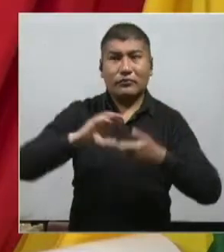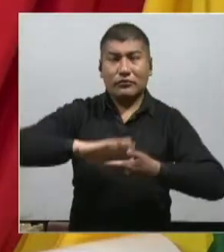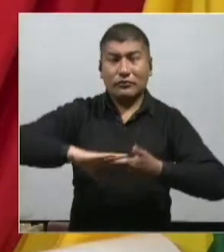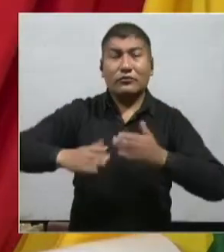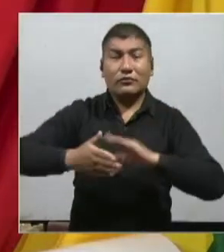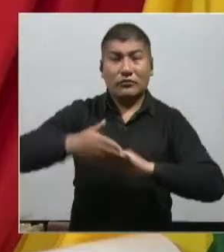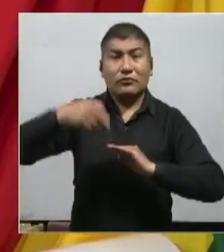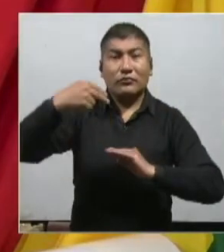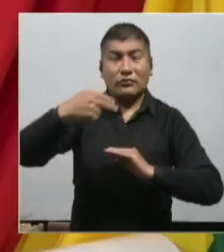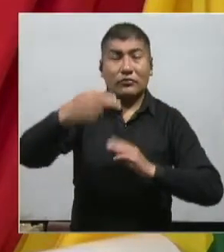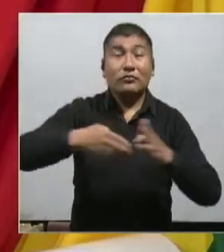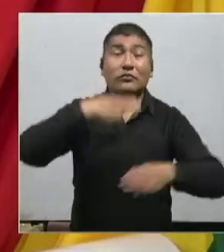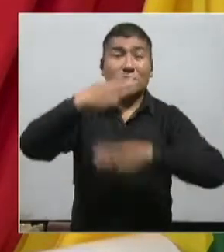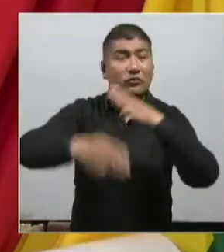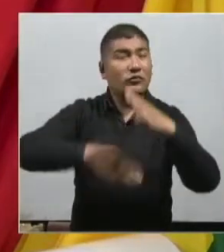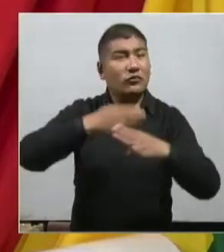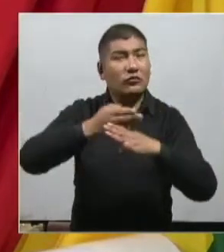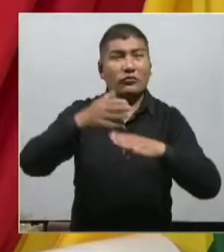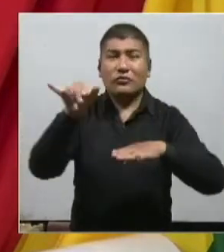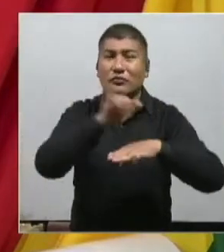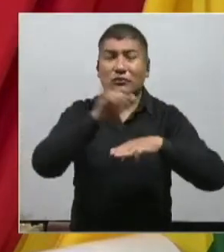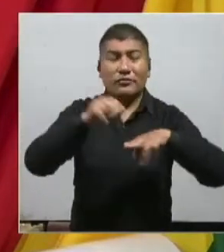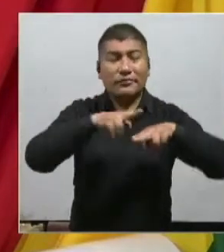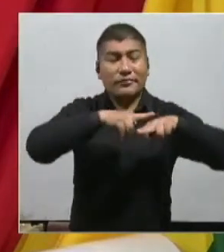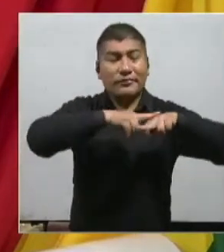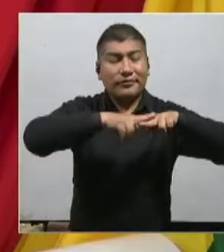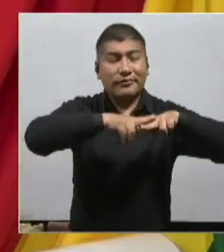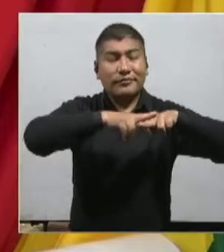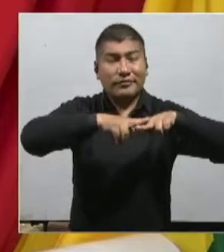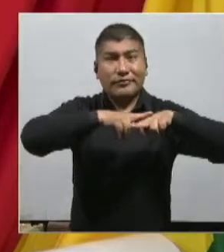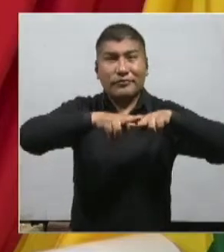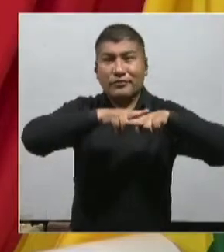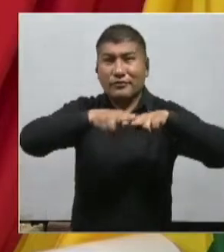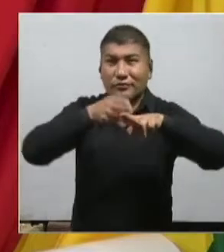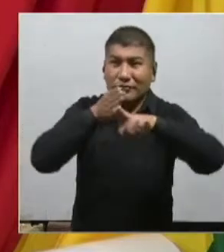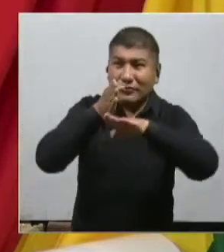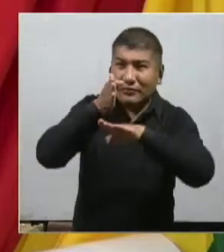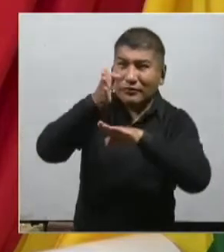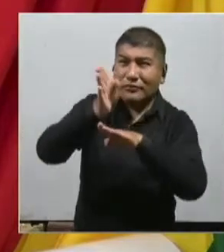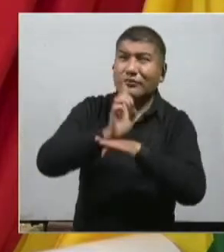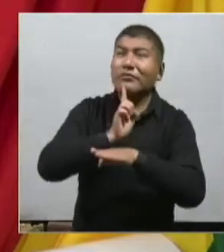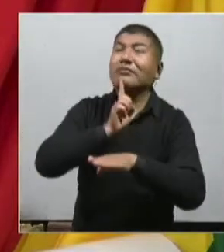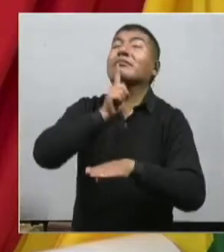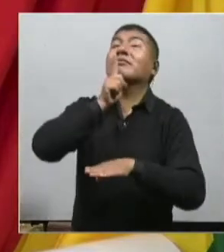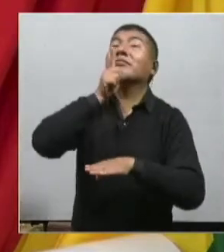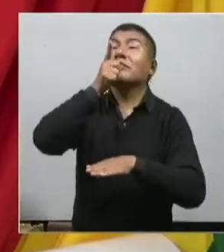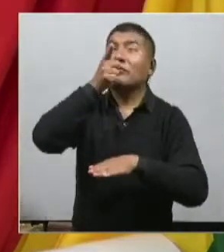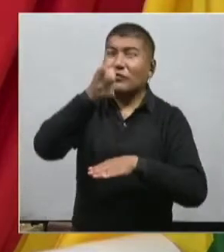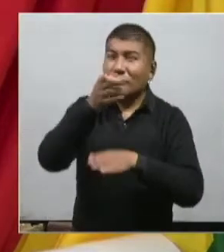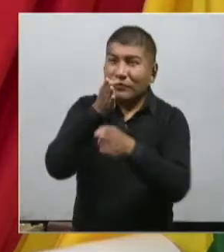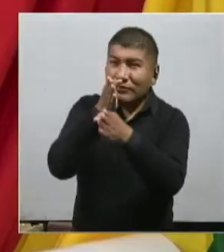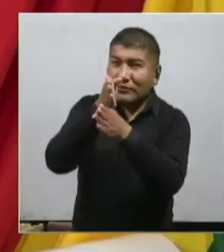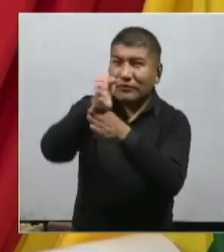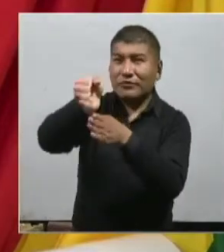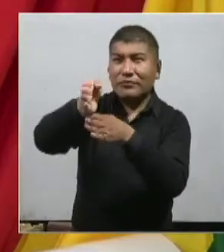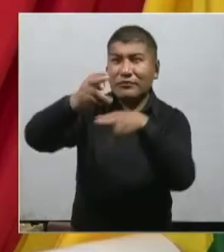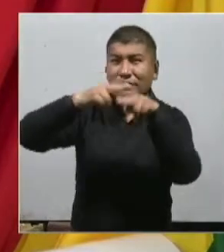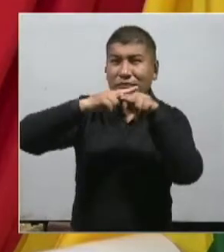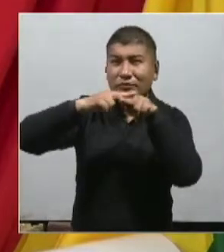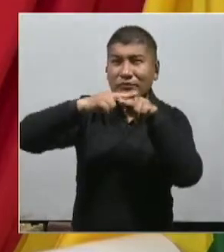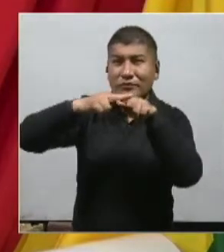de la humanidad es como un tren que camina hacia un destino seguro. Pero así como el